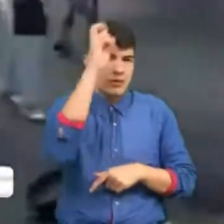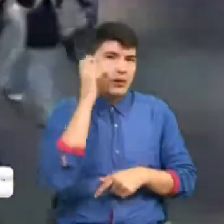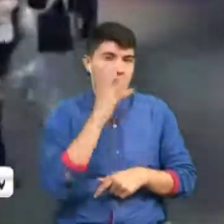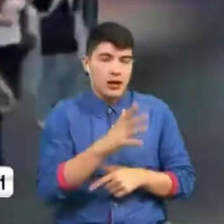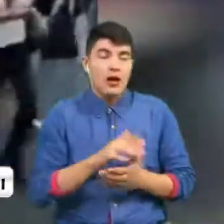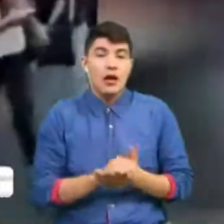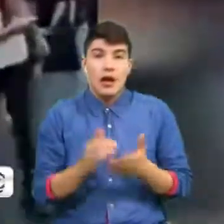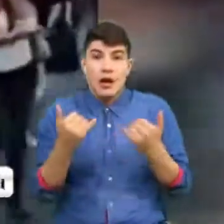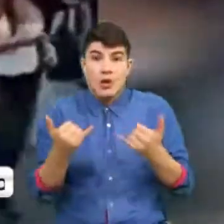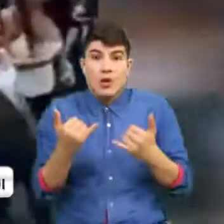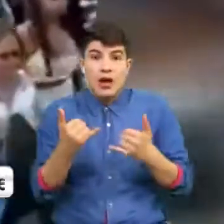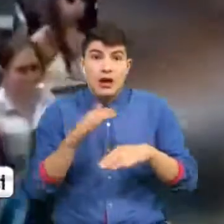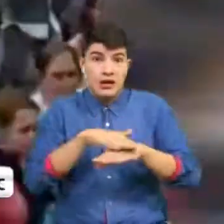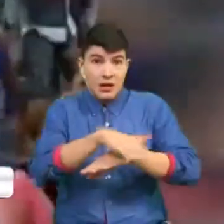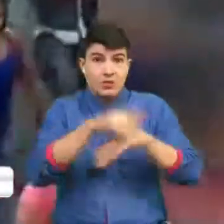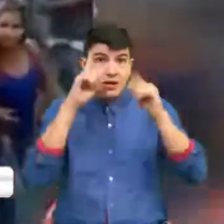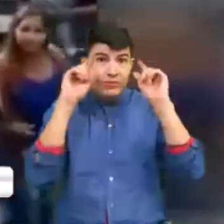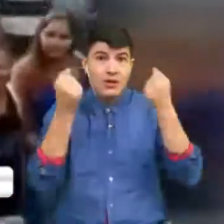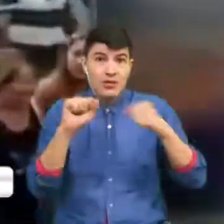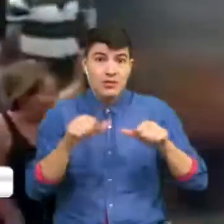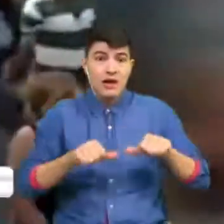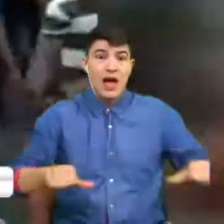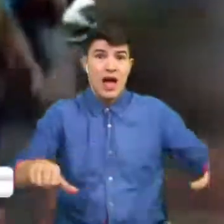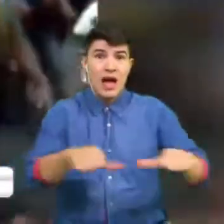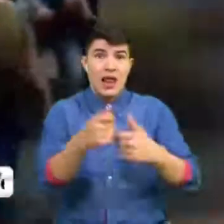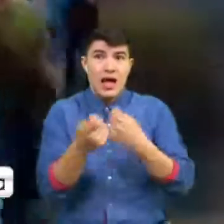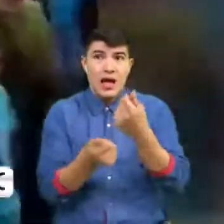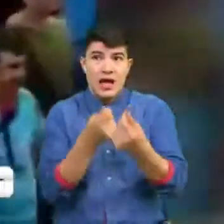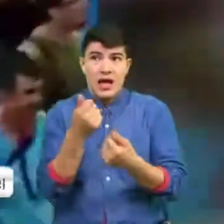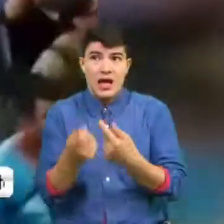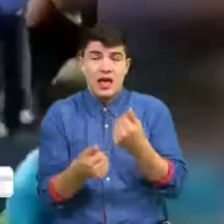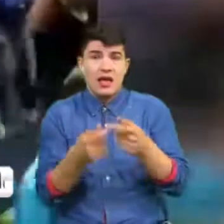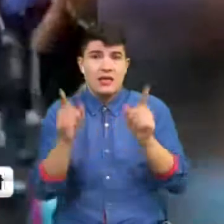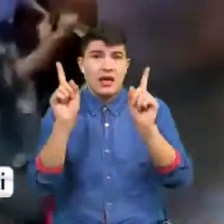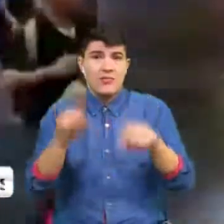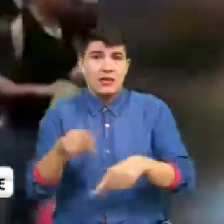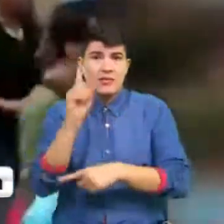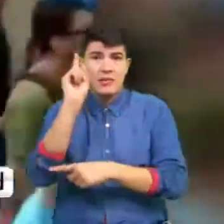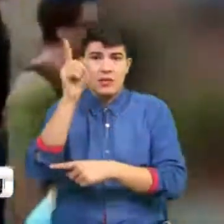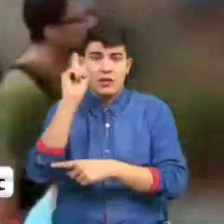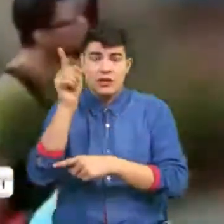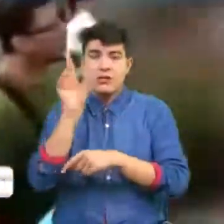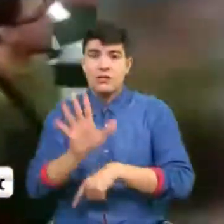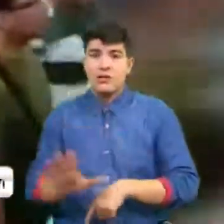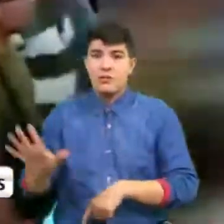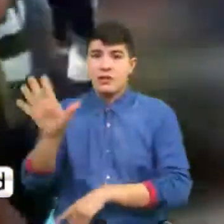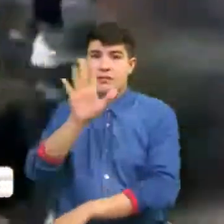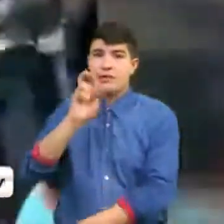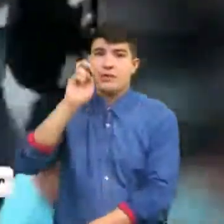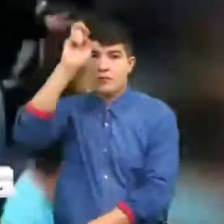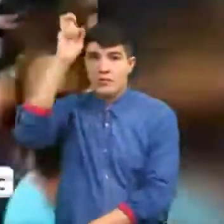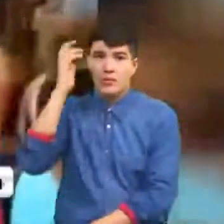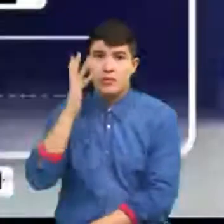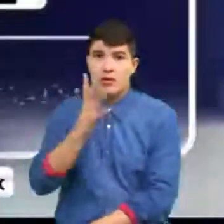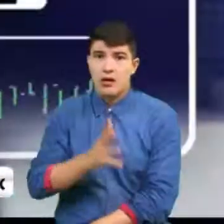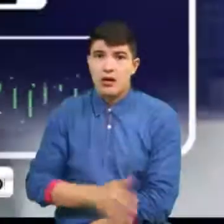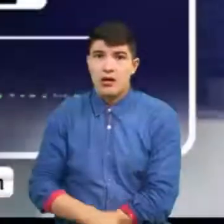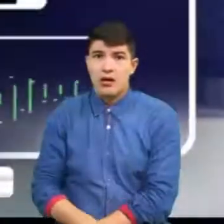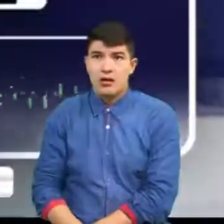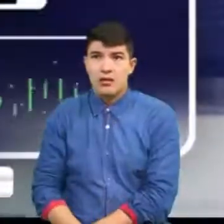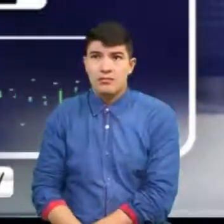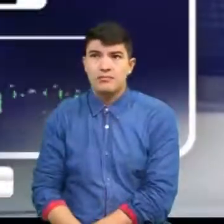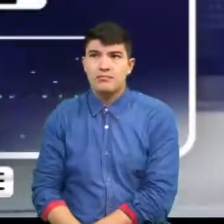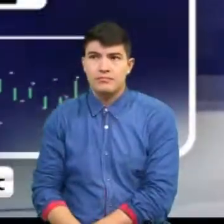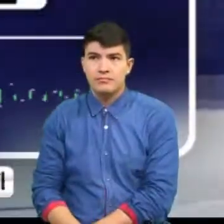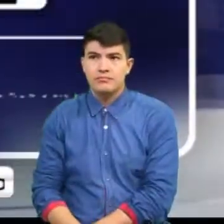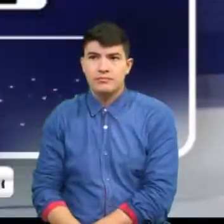ha generado preocupación por parte de los sectores económicos y también políticos del departamento de Norte de Santander. Generar